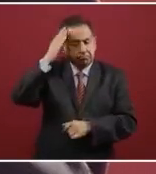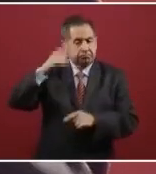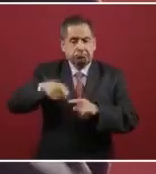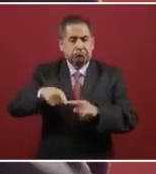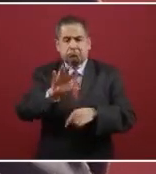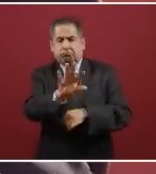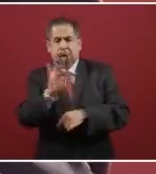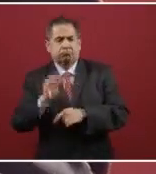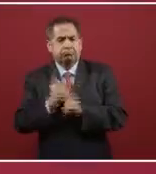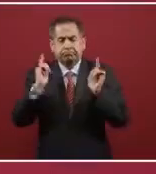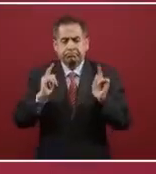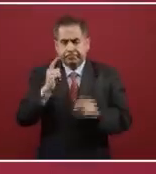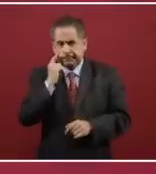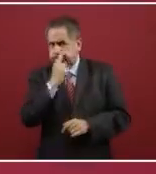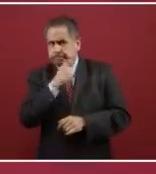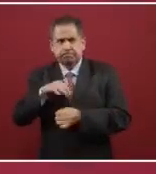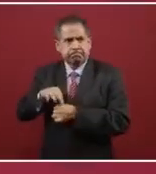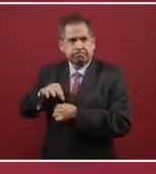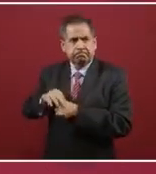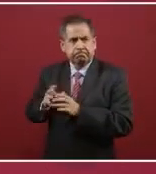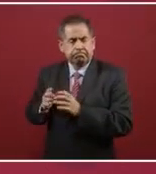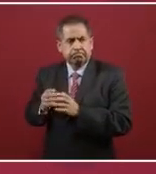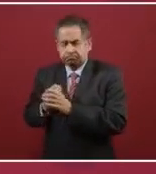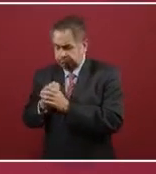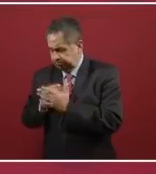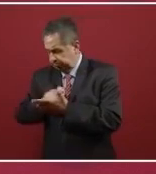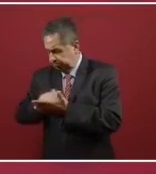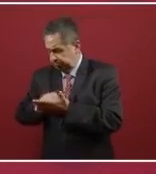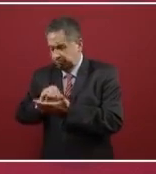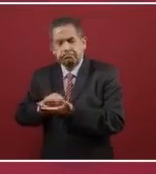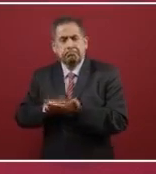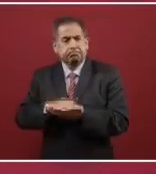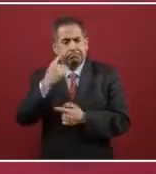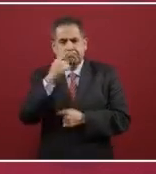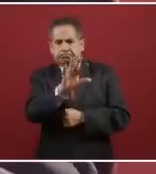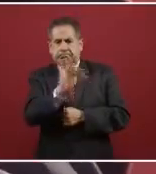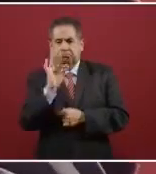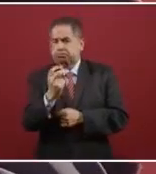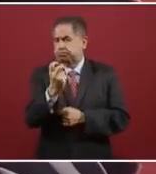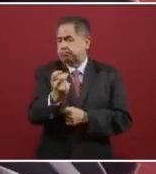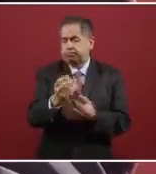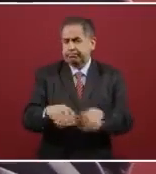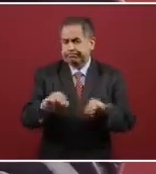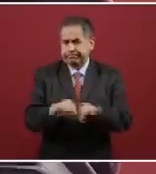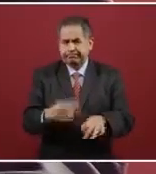sus representantes con voto libre y secreto. Eso es